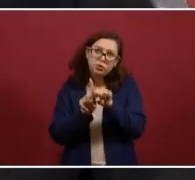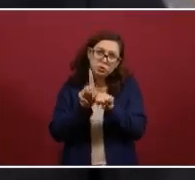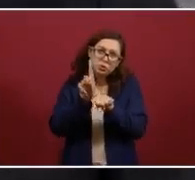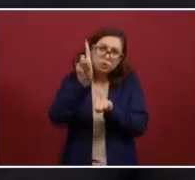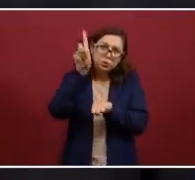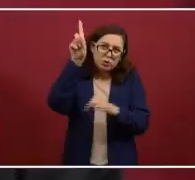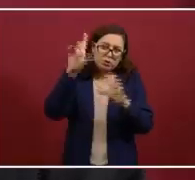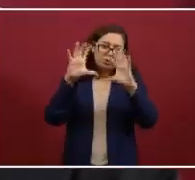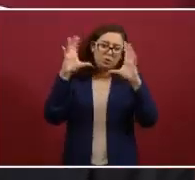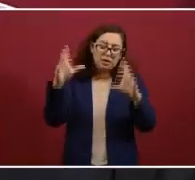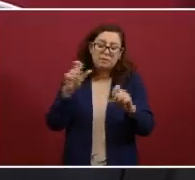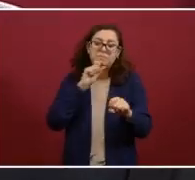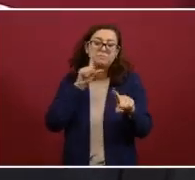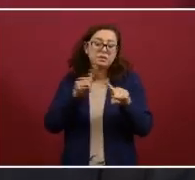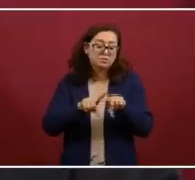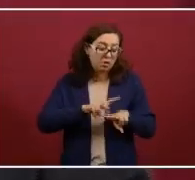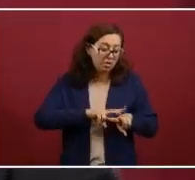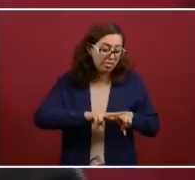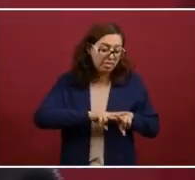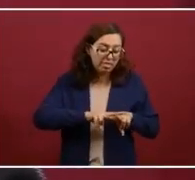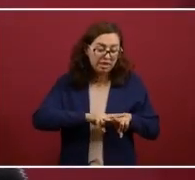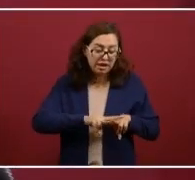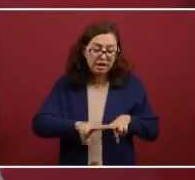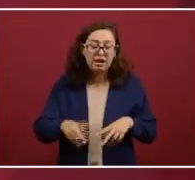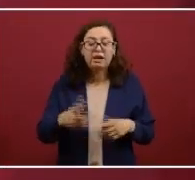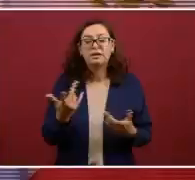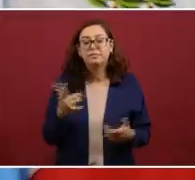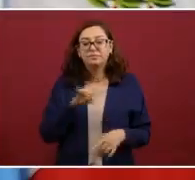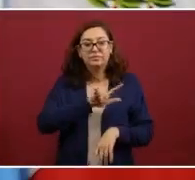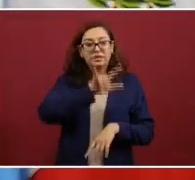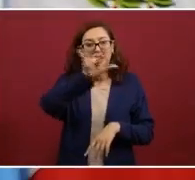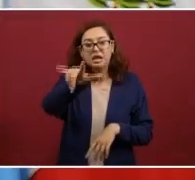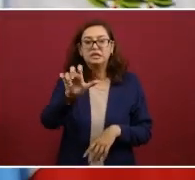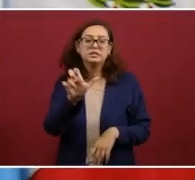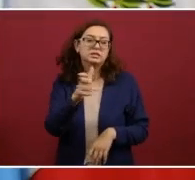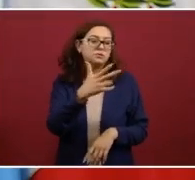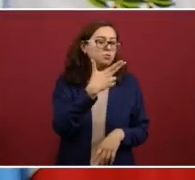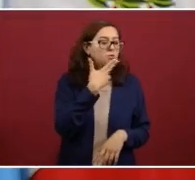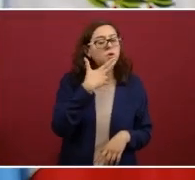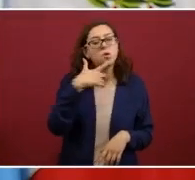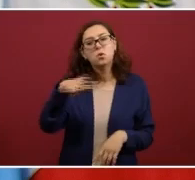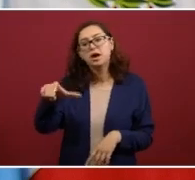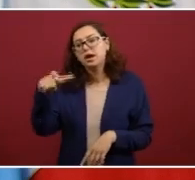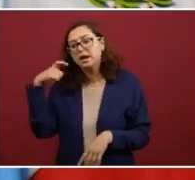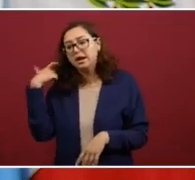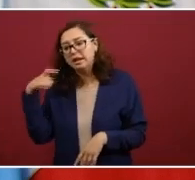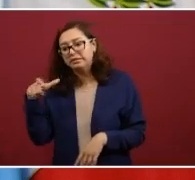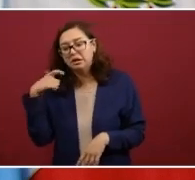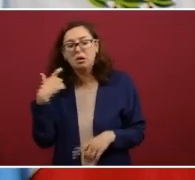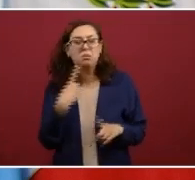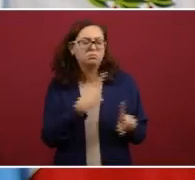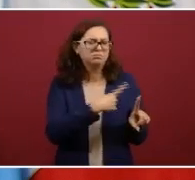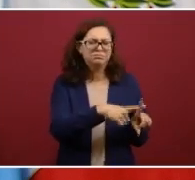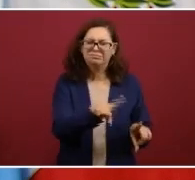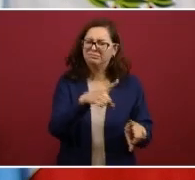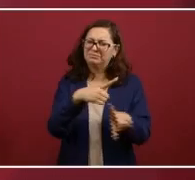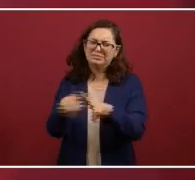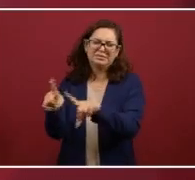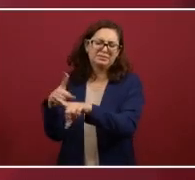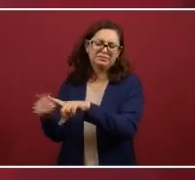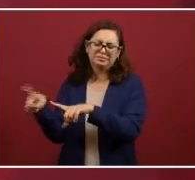y para trenes en Chihuahua, en Querétaro. Estamos hablando